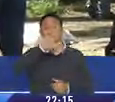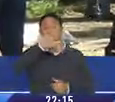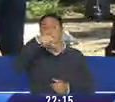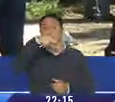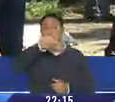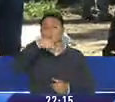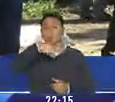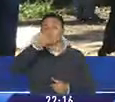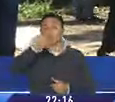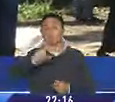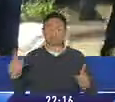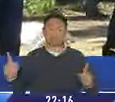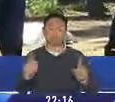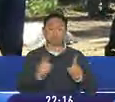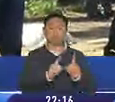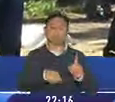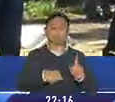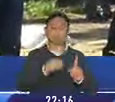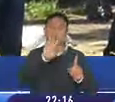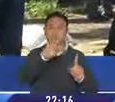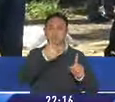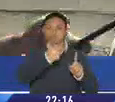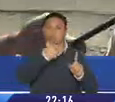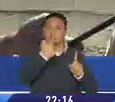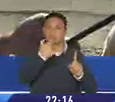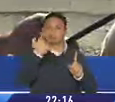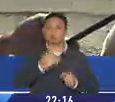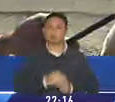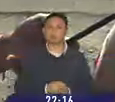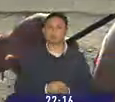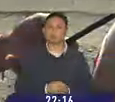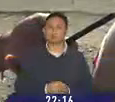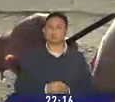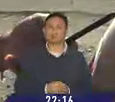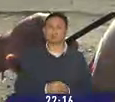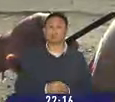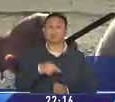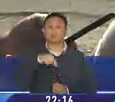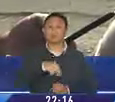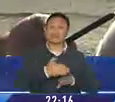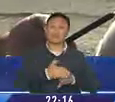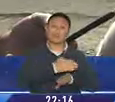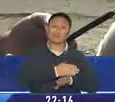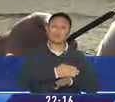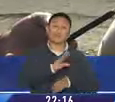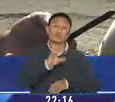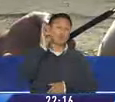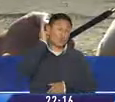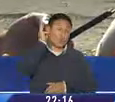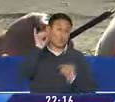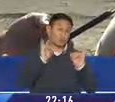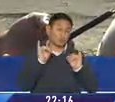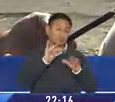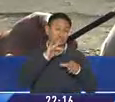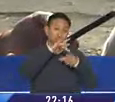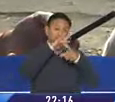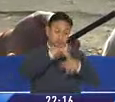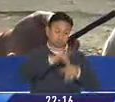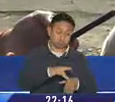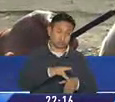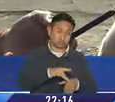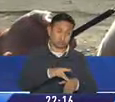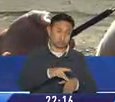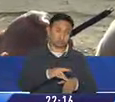por un sicario que le descargó al menos 4 disparos. Había sido citado por parte de una señorita y luego toman contacto con